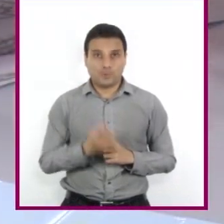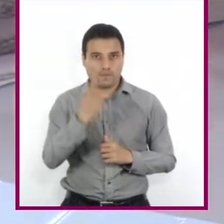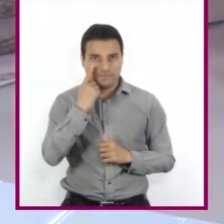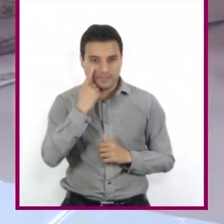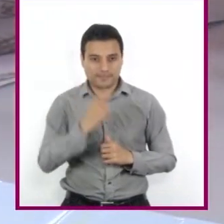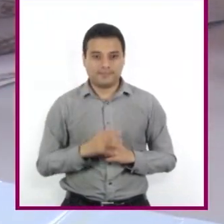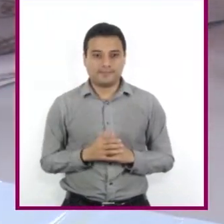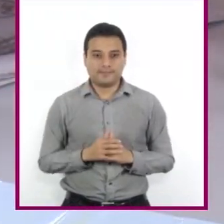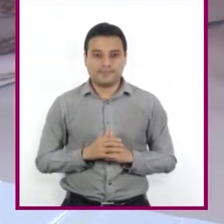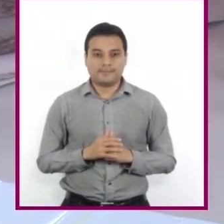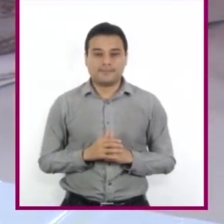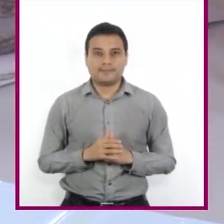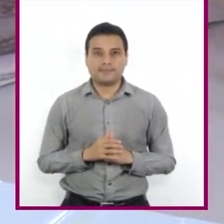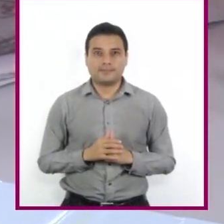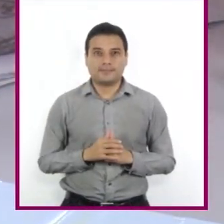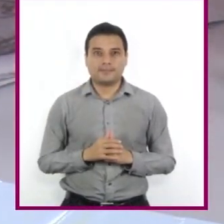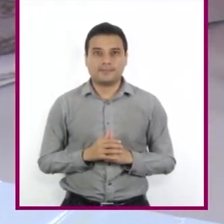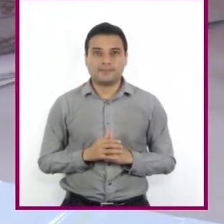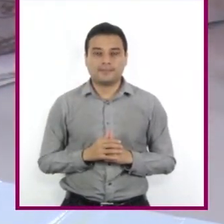ir formando.